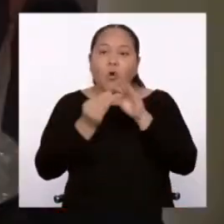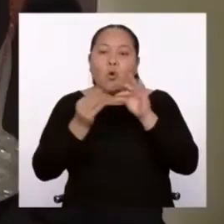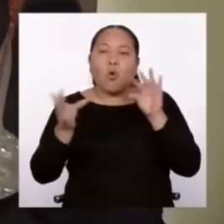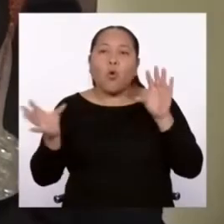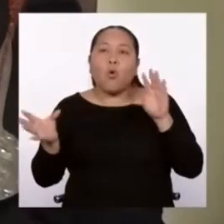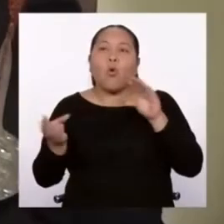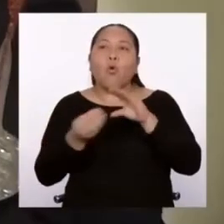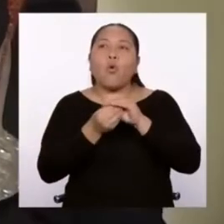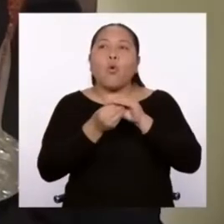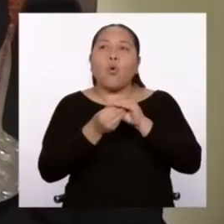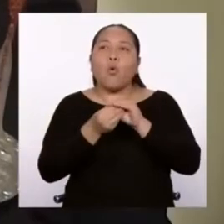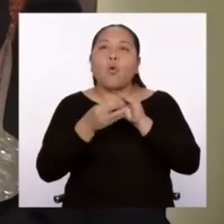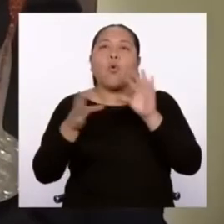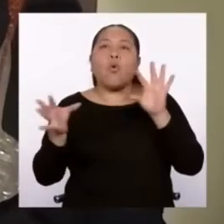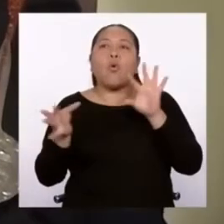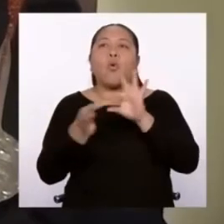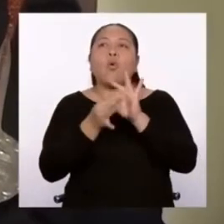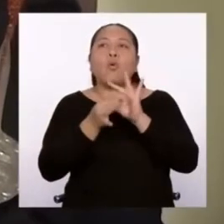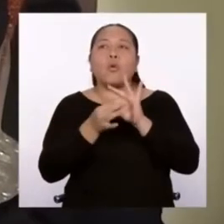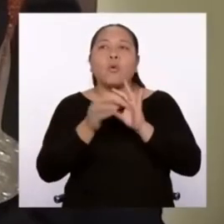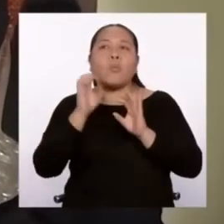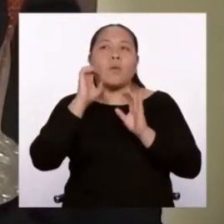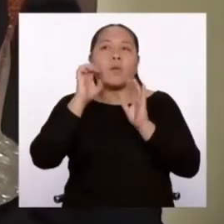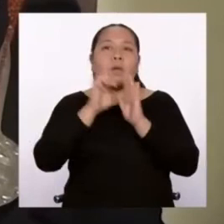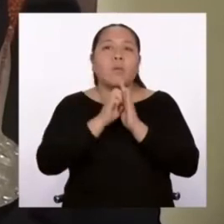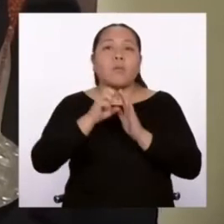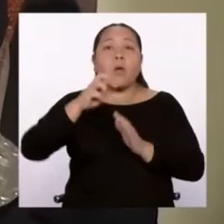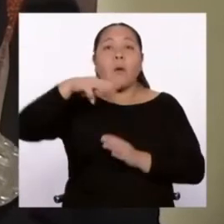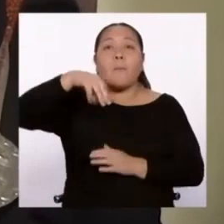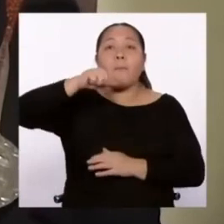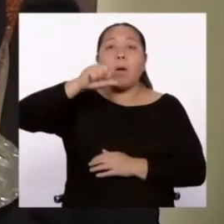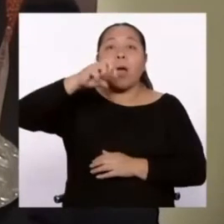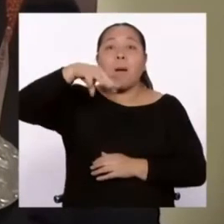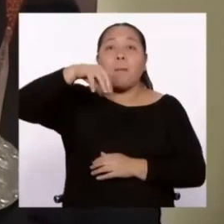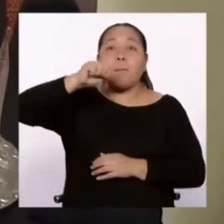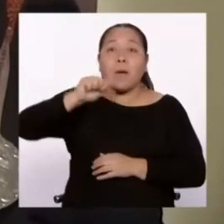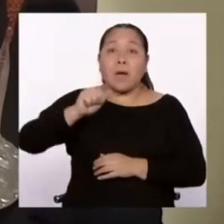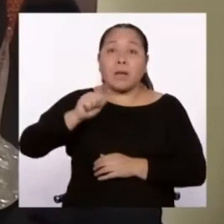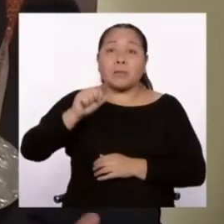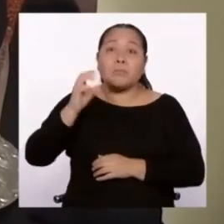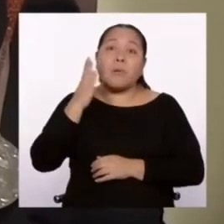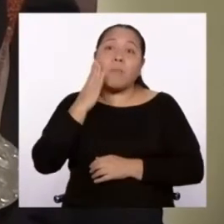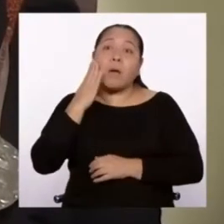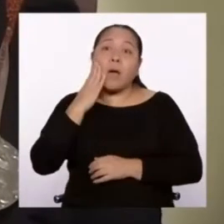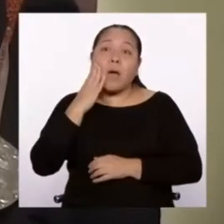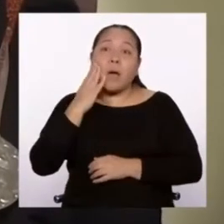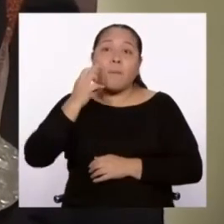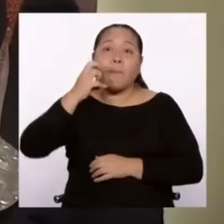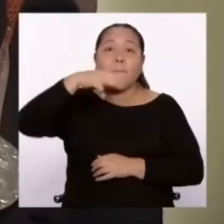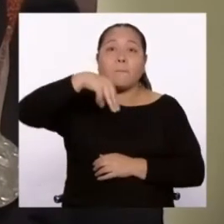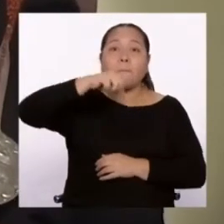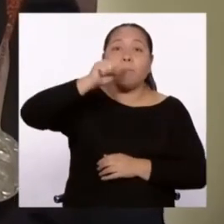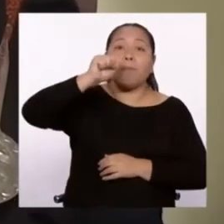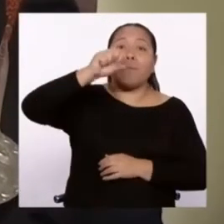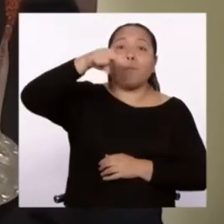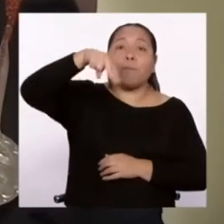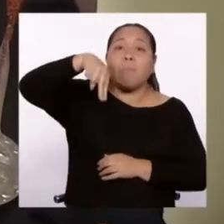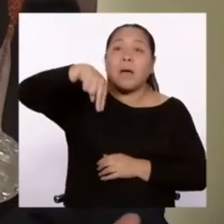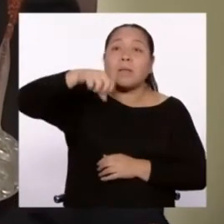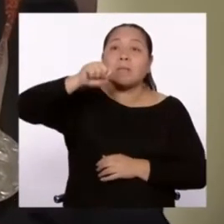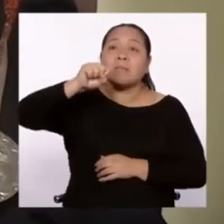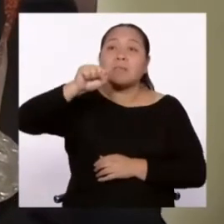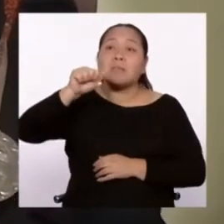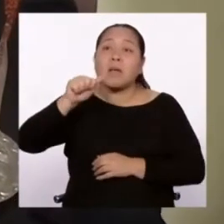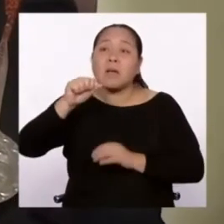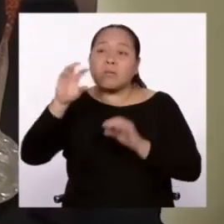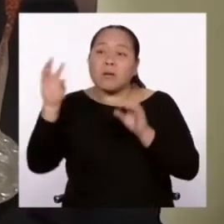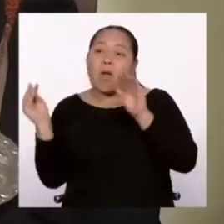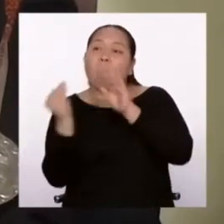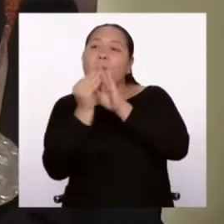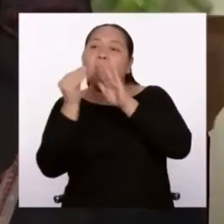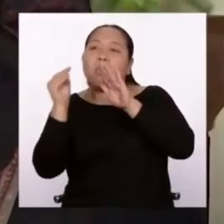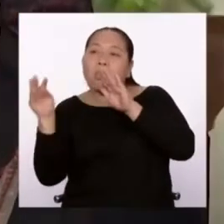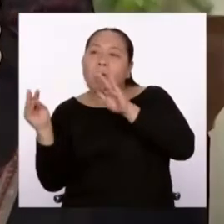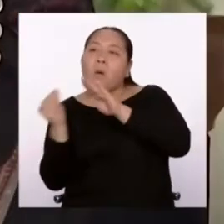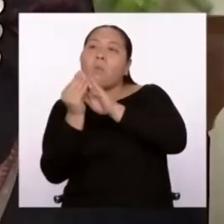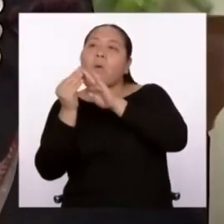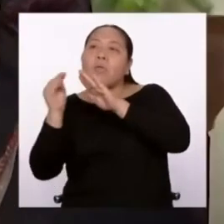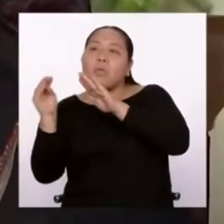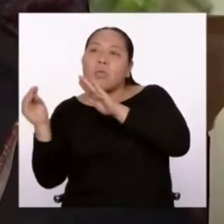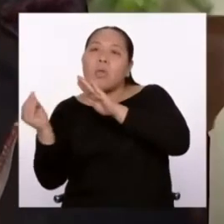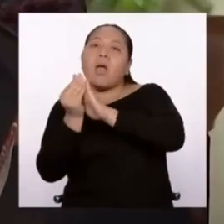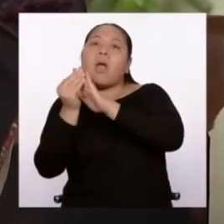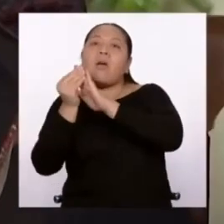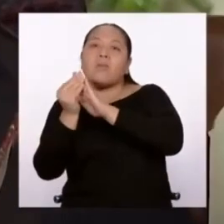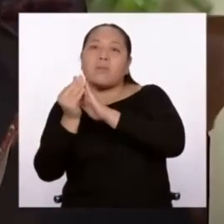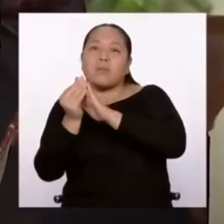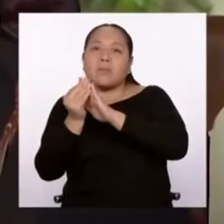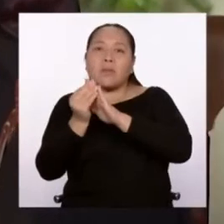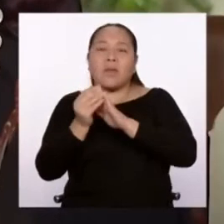ejemplo, mama es mamá, mamsa ya es nuestra madre, mamstaki ya es para